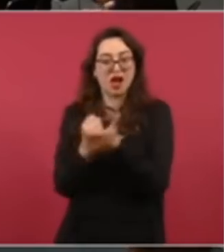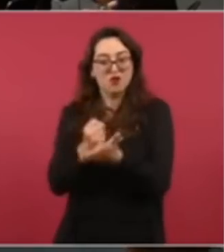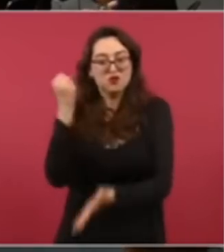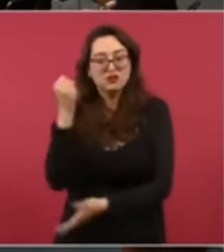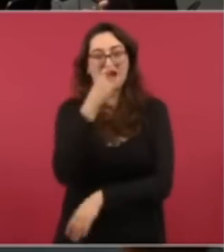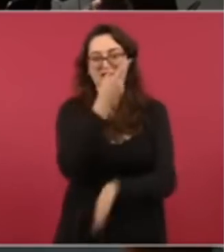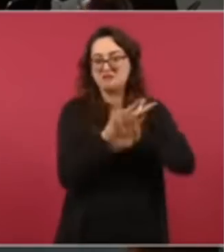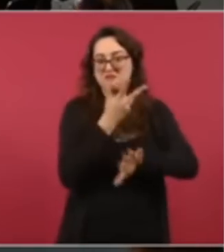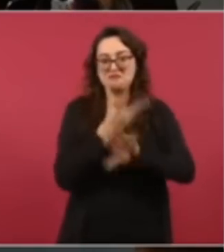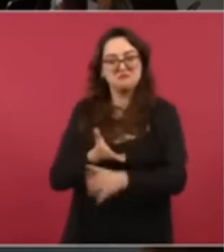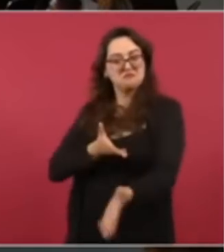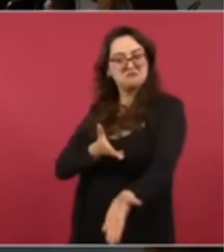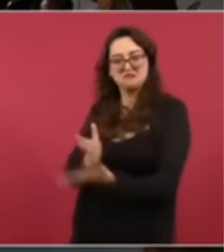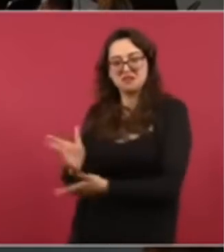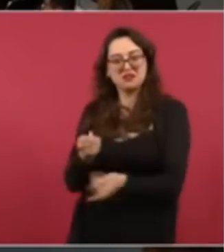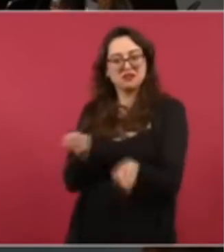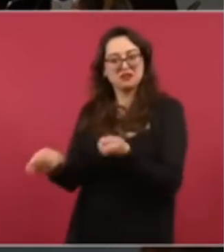Presidente,